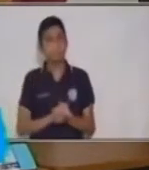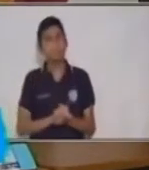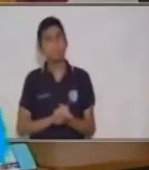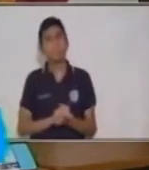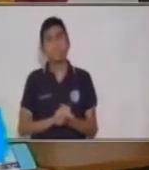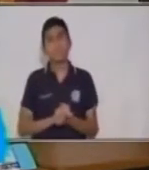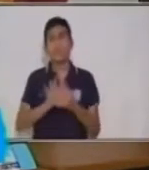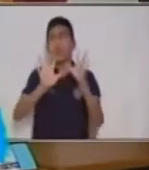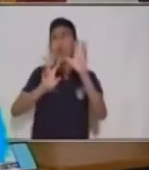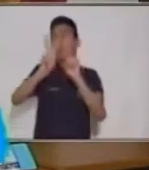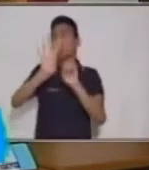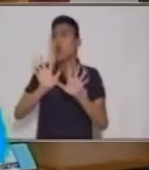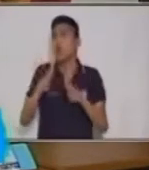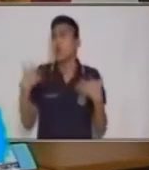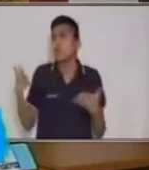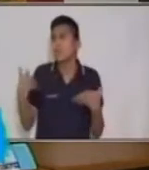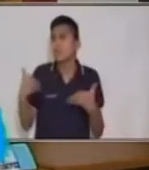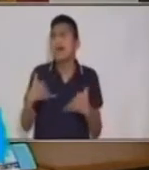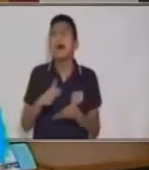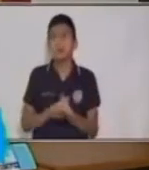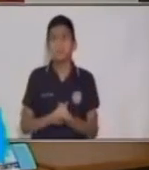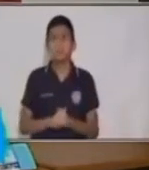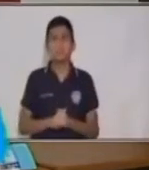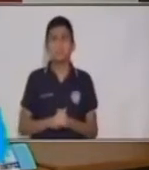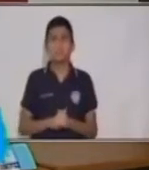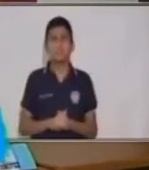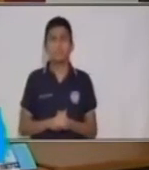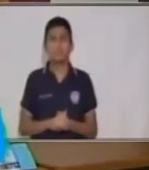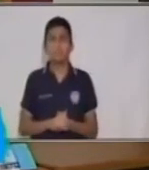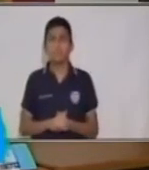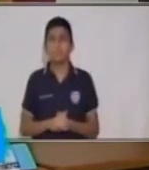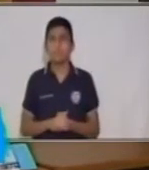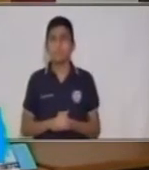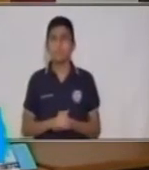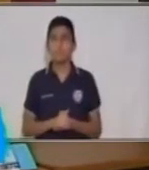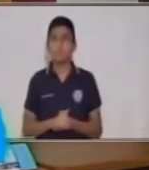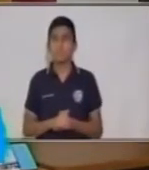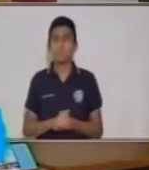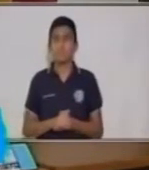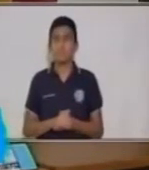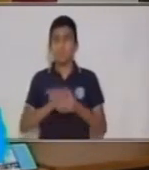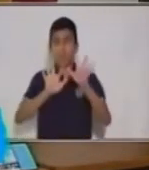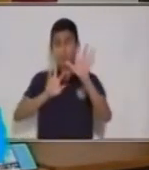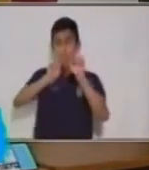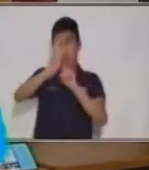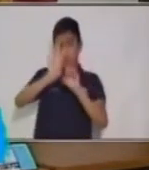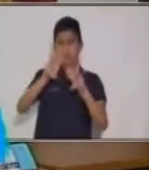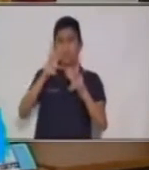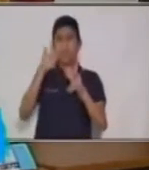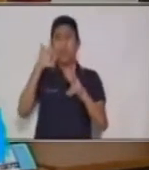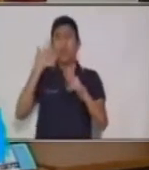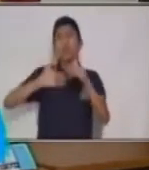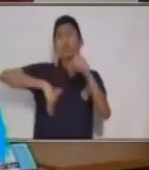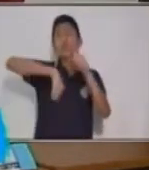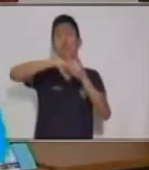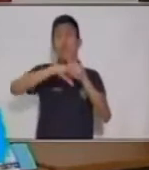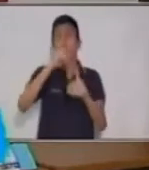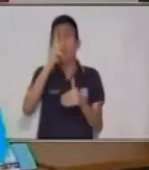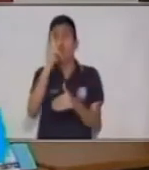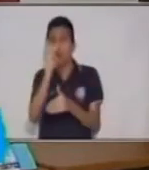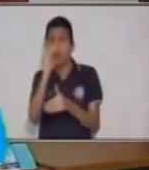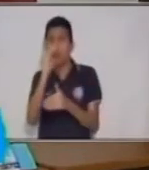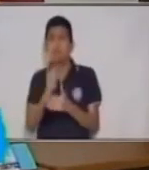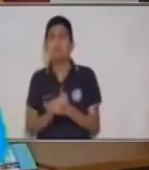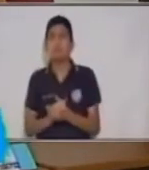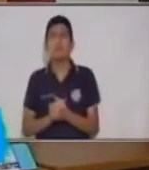¿El 12? Baloncesto. ¿El 13? El fútbol